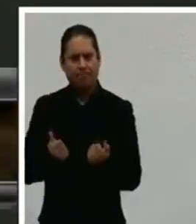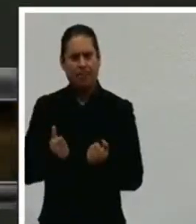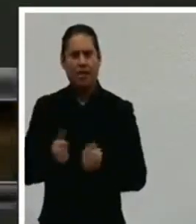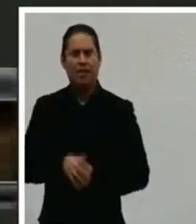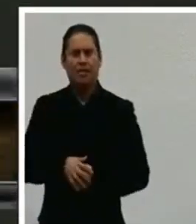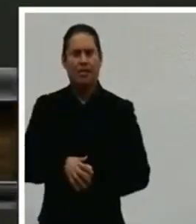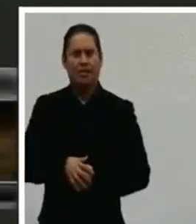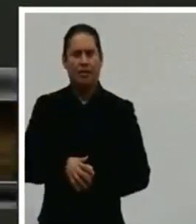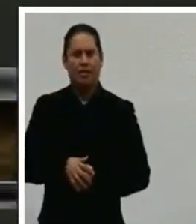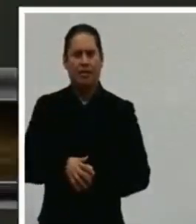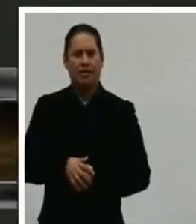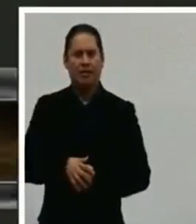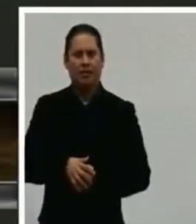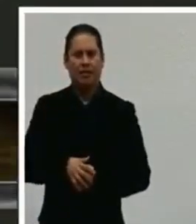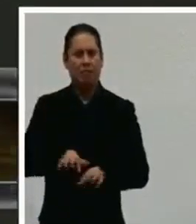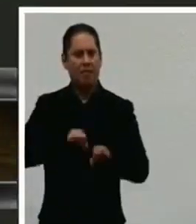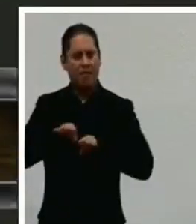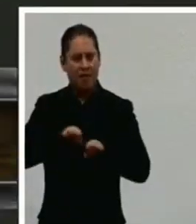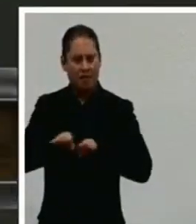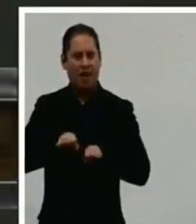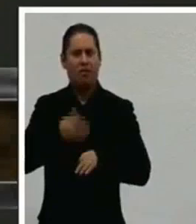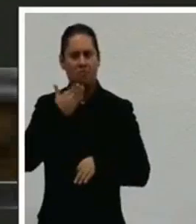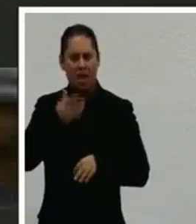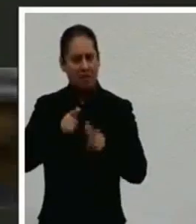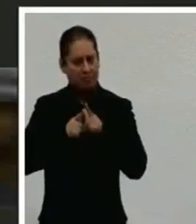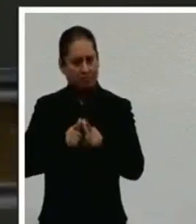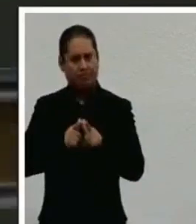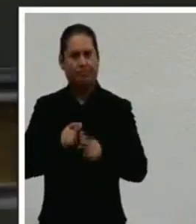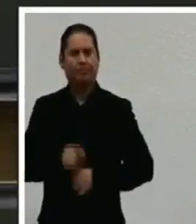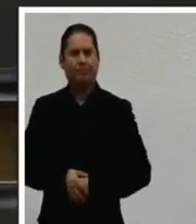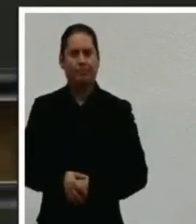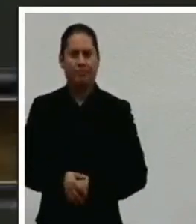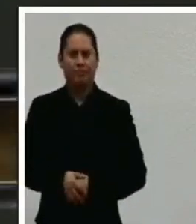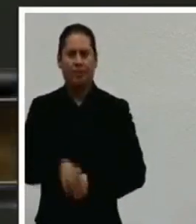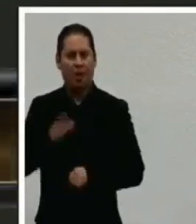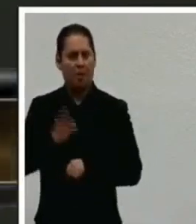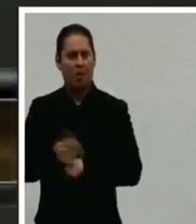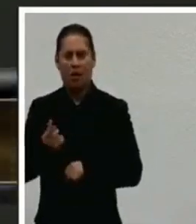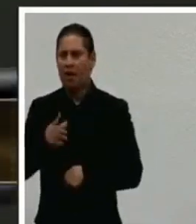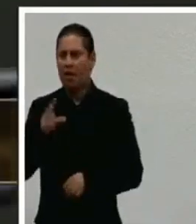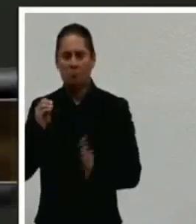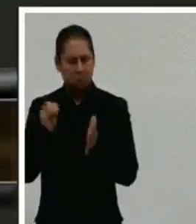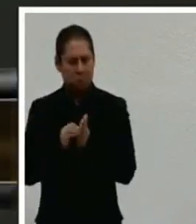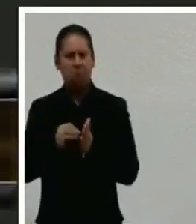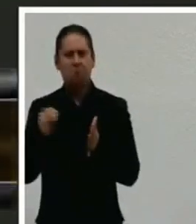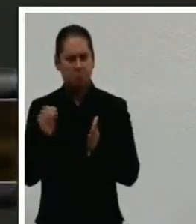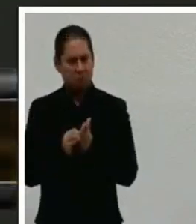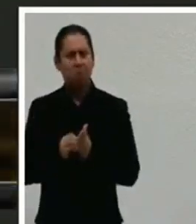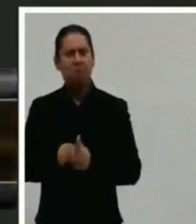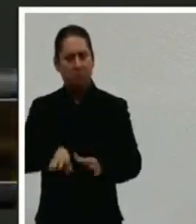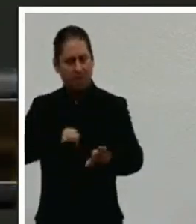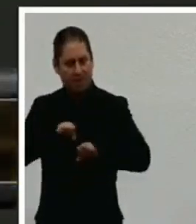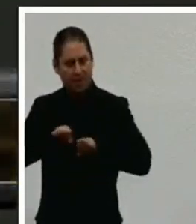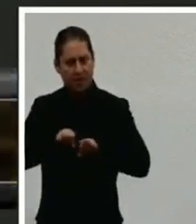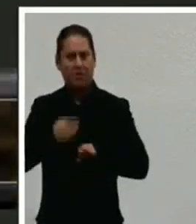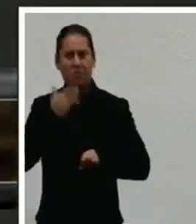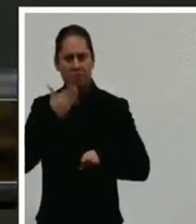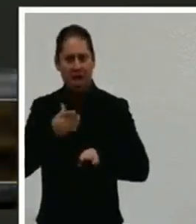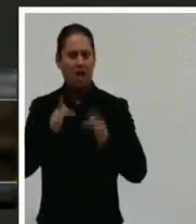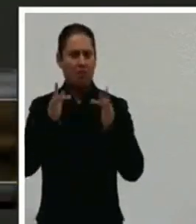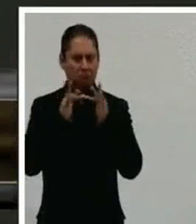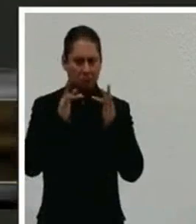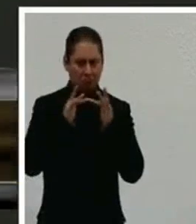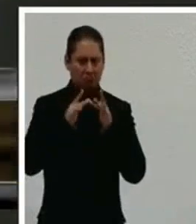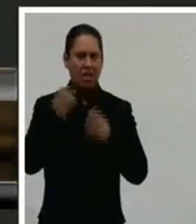nosotros hemos tenido para continuar nuestras labores legislativas, porque no hemos parado de trabajar, hemos estado sesionando en línea y